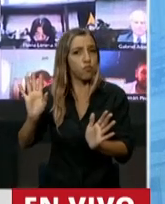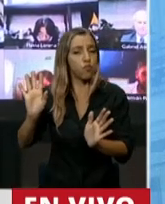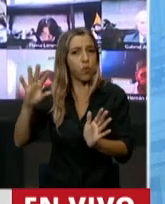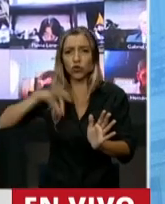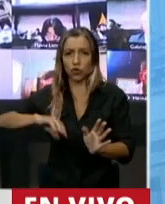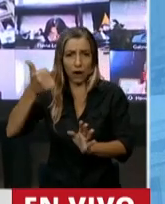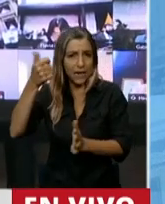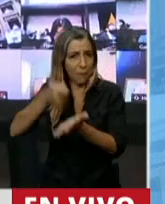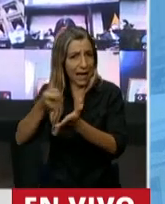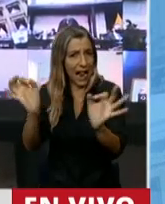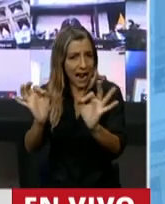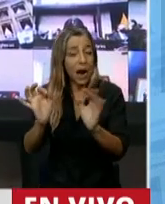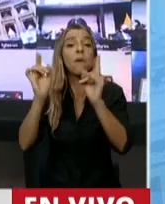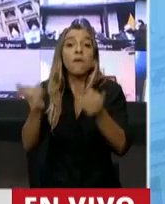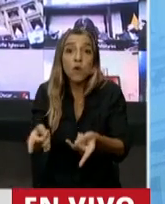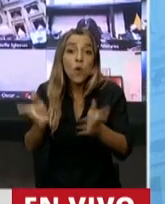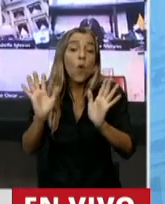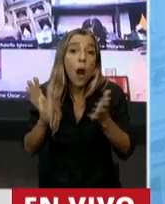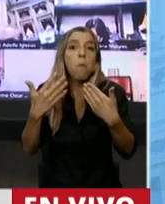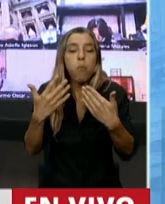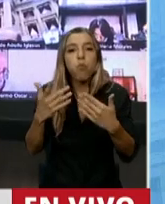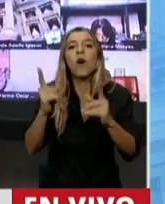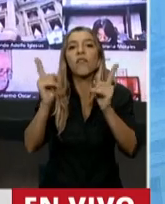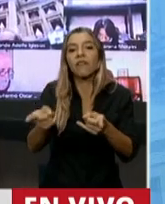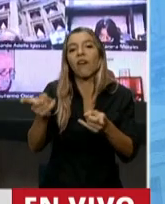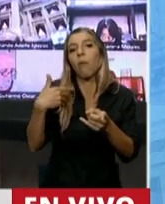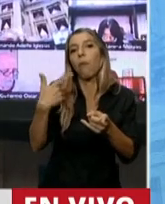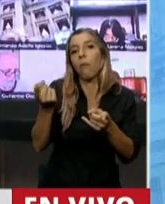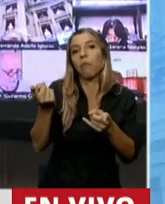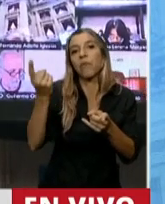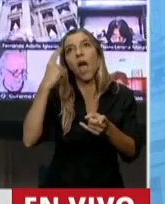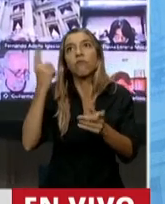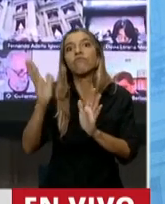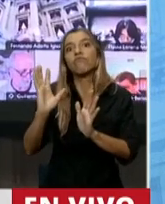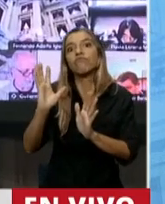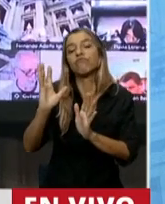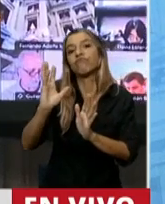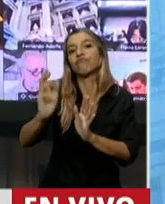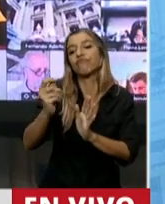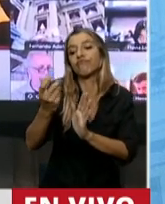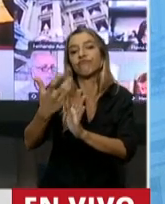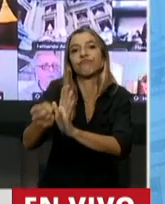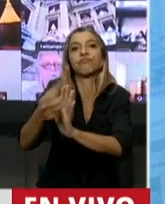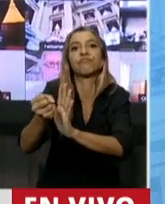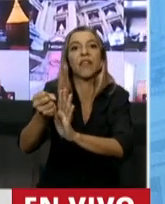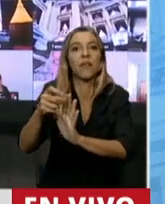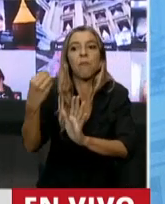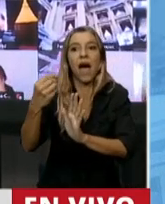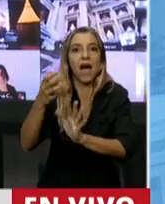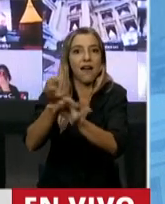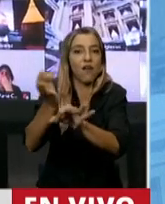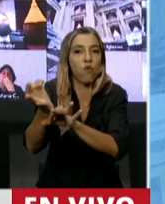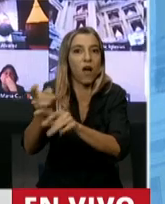el impuesto a las ganancias, pero que como este impuesto tiene los mínimos completamente desactualizados, hoy lo terminan pagando